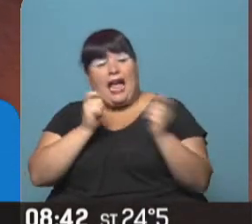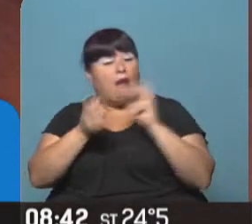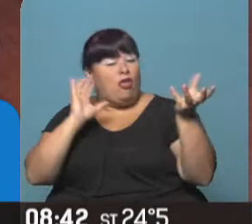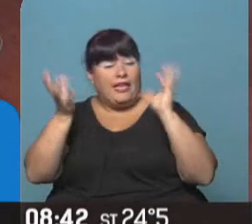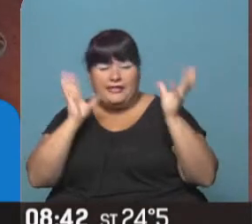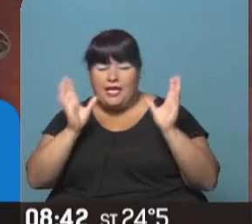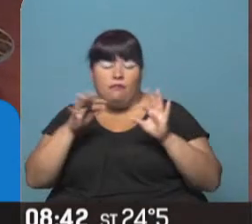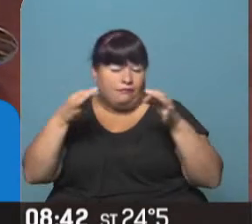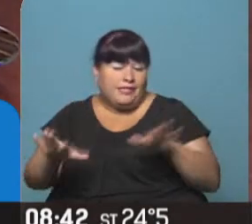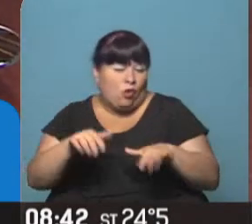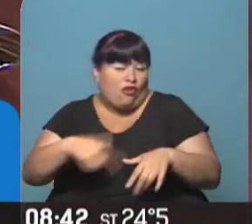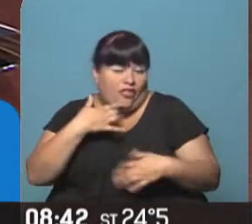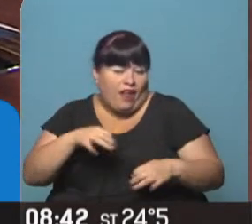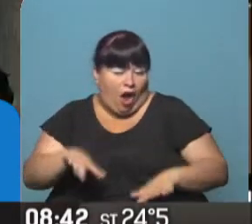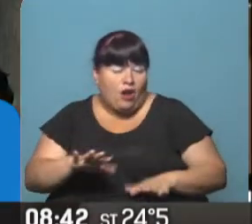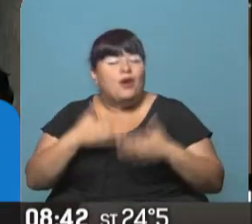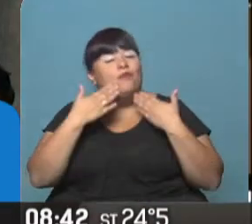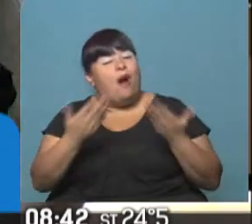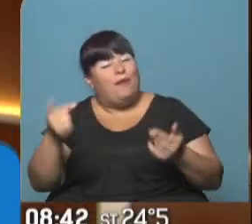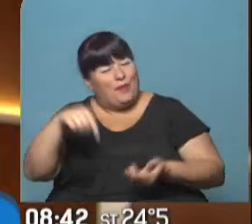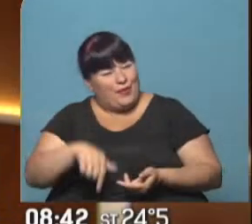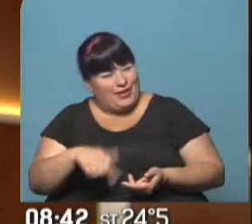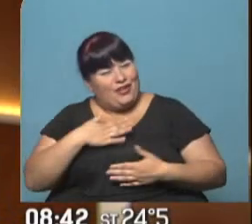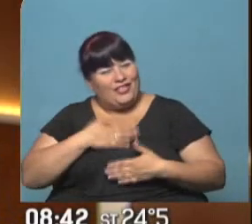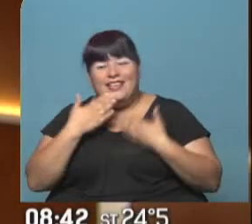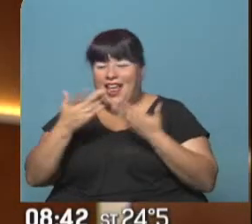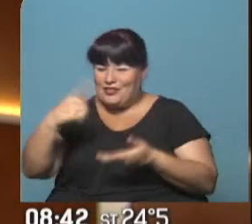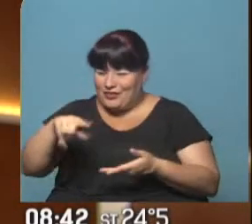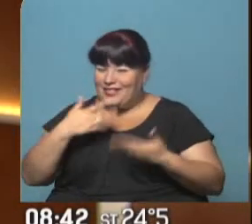el cambio climático es una realidad que estamos viviendo, ¿no? Doctor, muy amable por venir. Ha sido muchas un gusto. Gracias a ustedes, muy gentil.